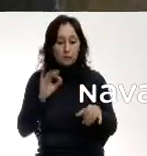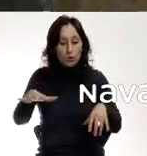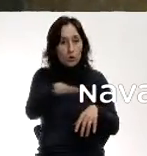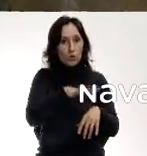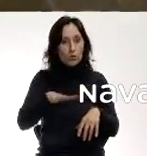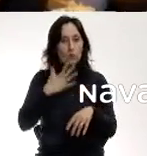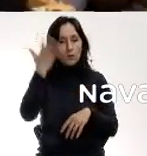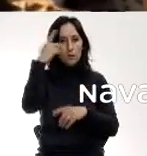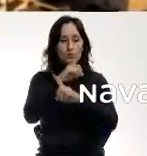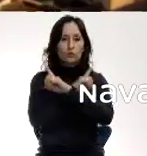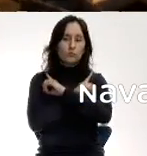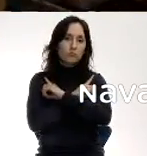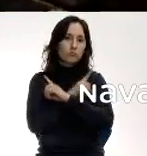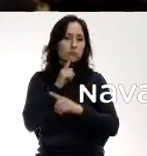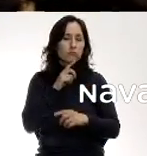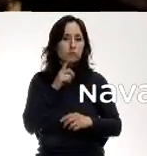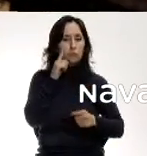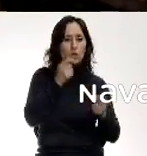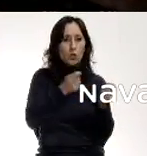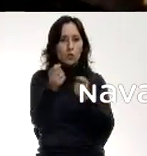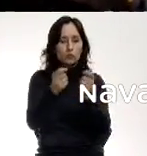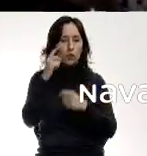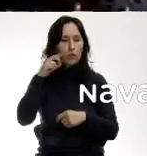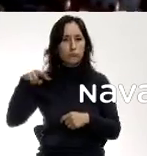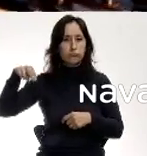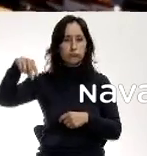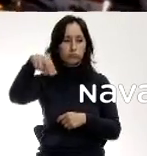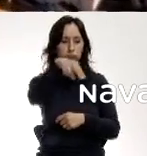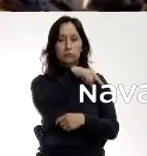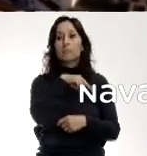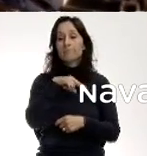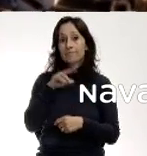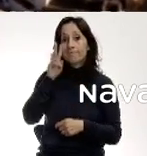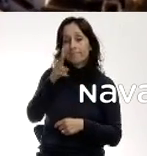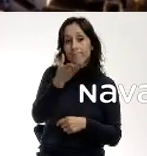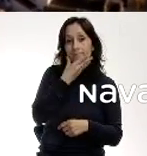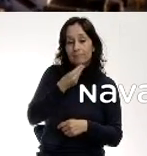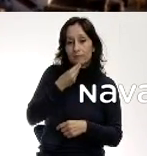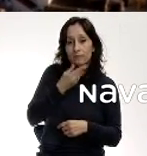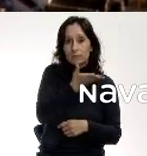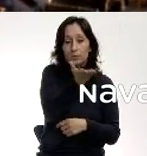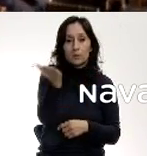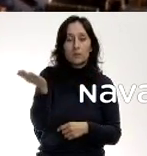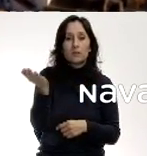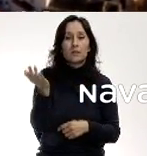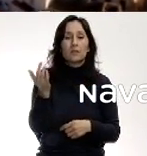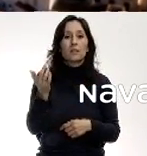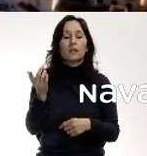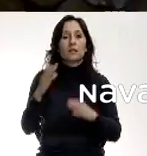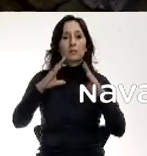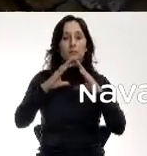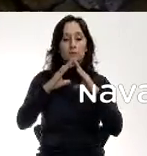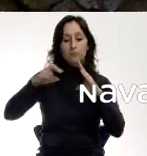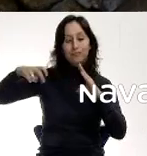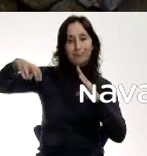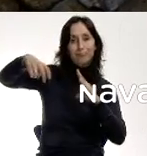en la Edad Media, apuntando a todo el que por aquí venía, ¿no? Bueno, hay una vista magnífica y este es el paseo de ronda que había